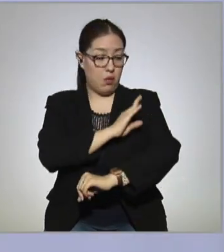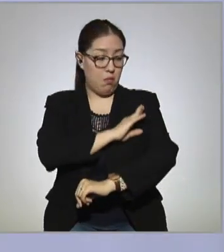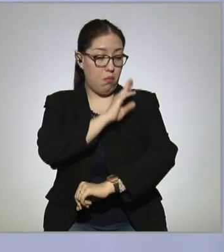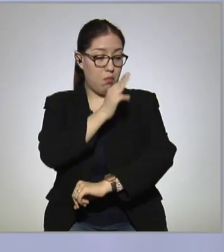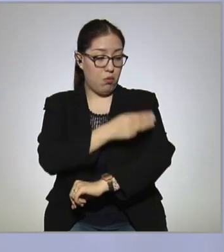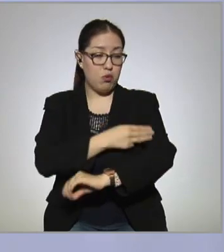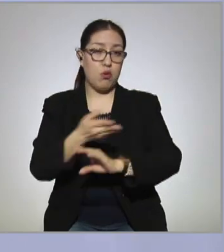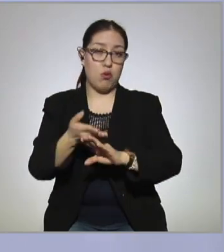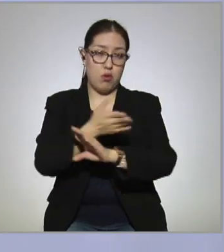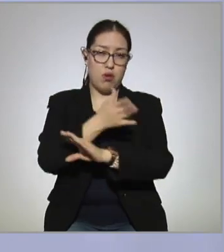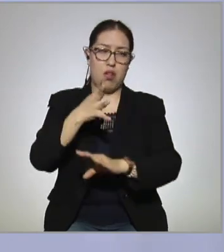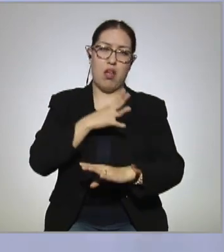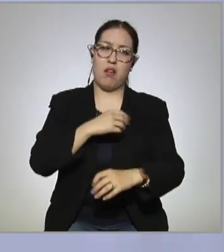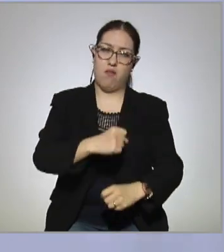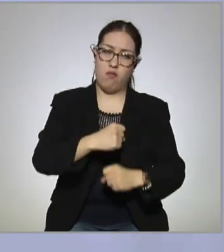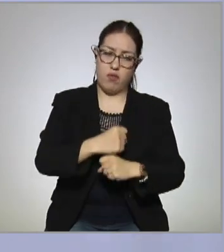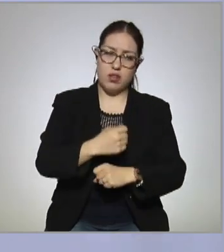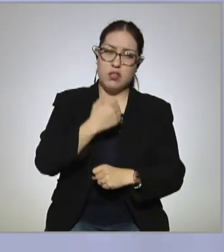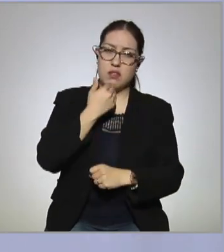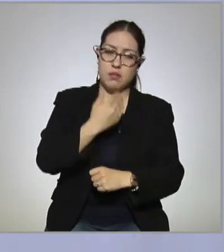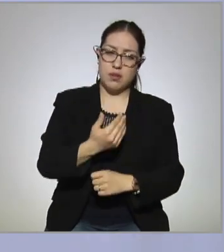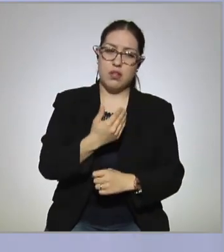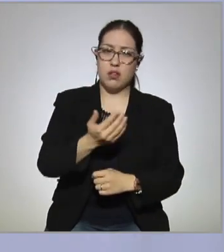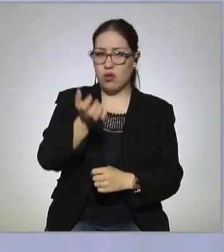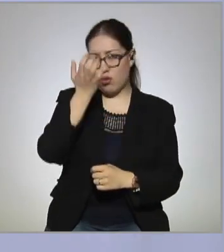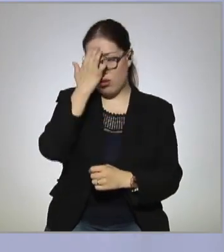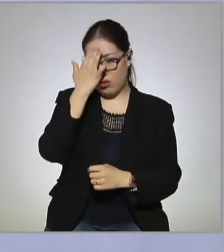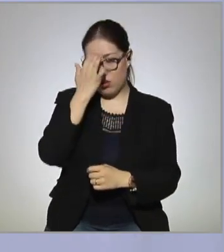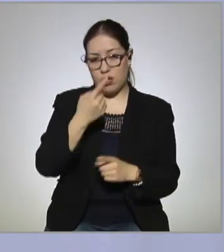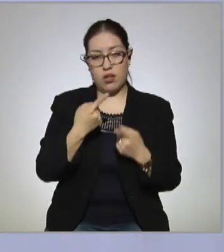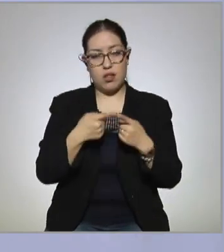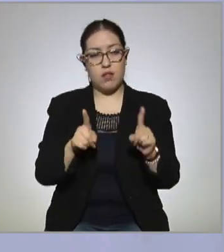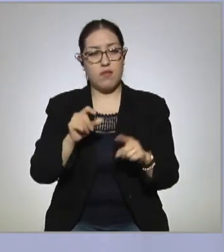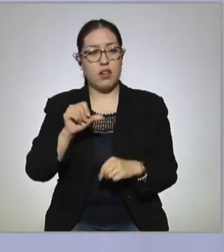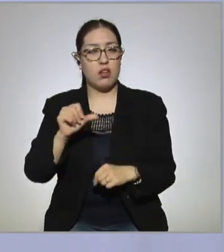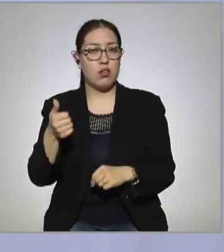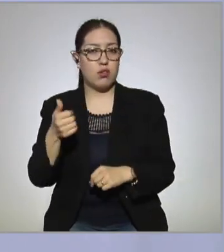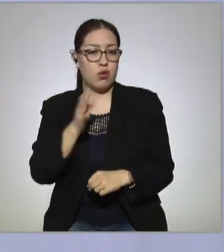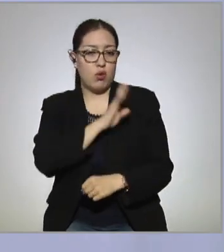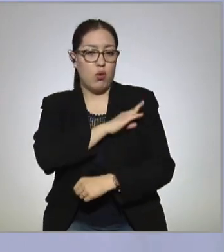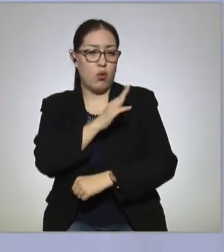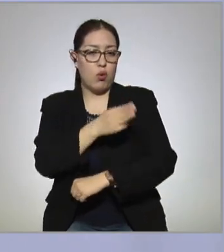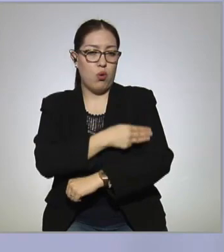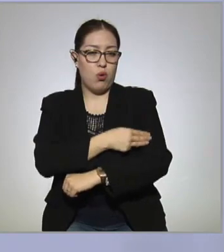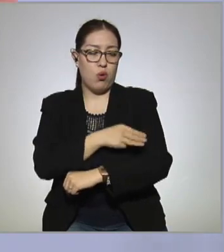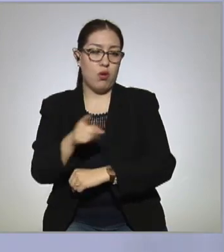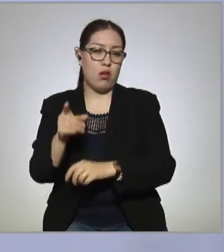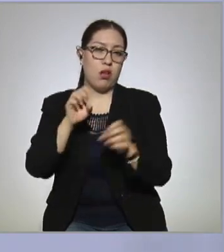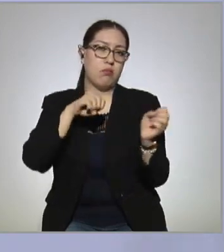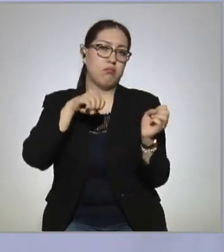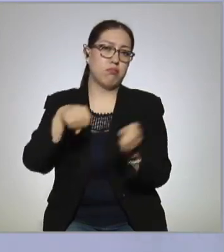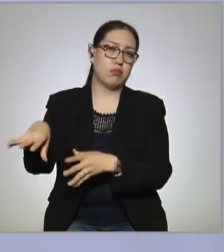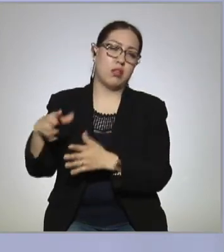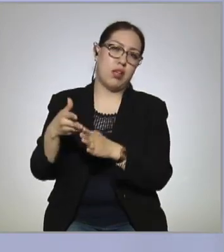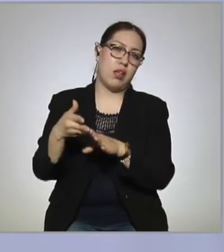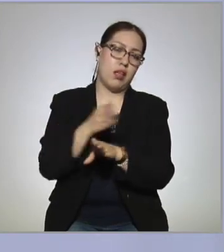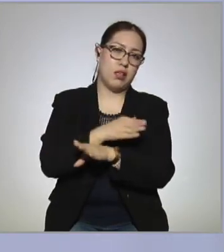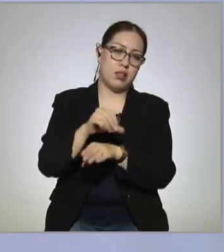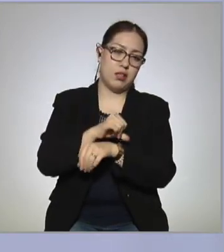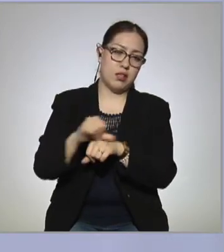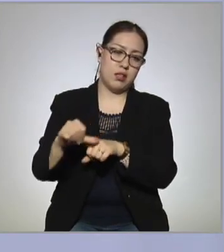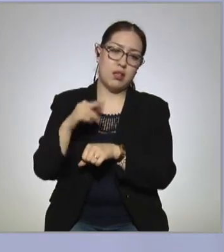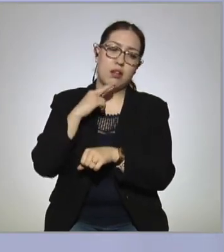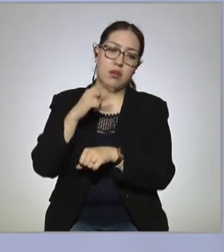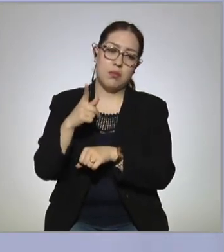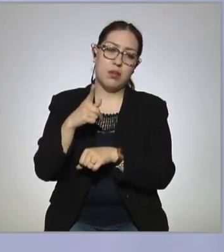adquirió potencia, que está bien irrigado, que está entrenando y que conoce su función, que un músculo que hemos, por ahí usaré la palabra, abandonado antes de una cirugía. Es mejor